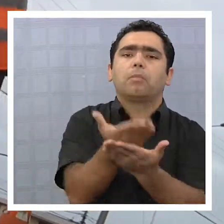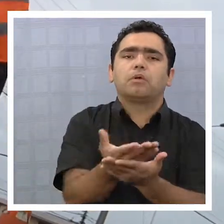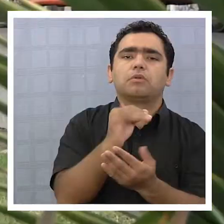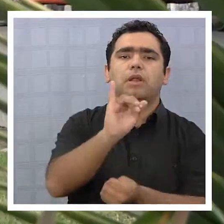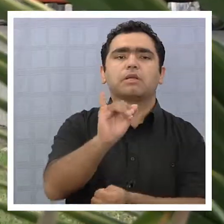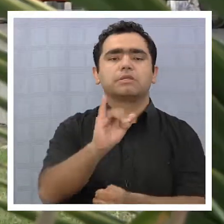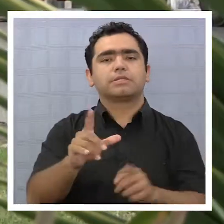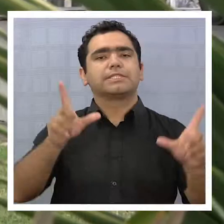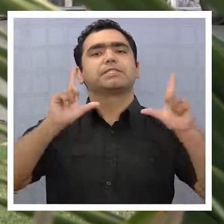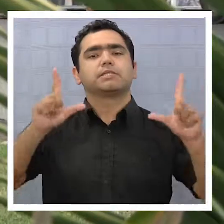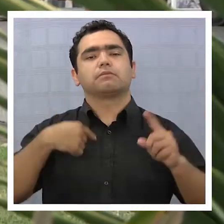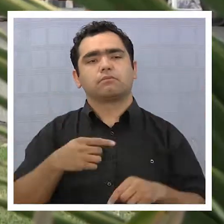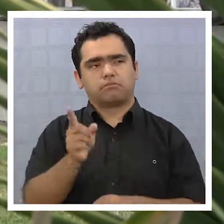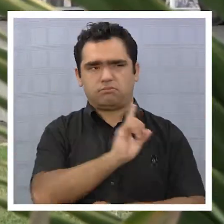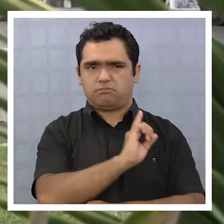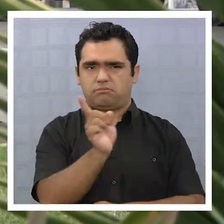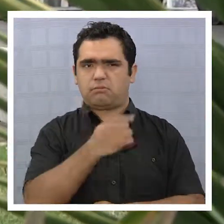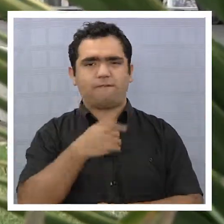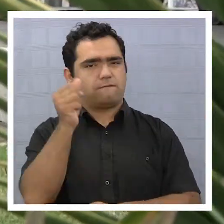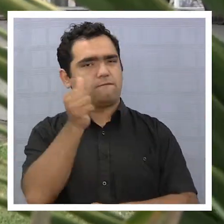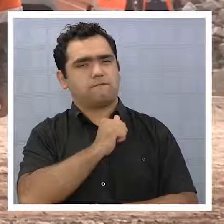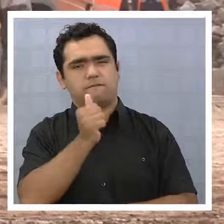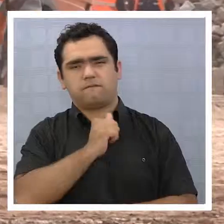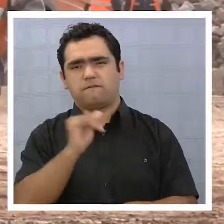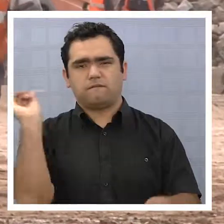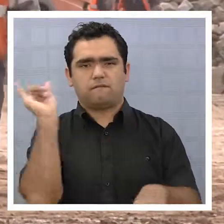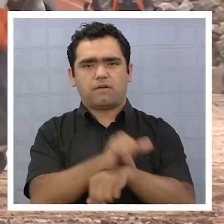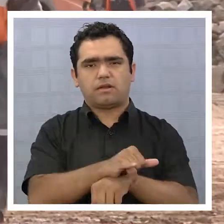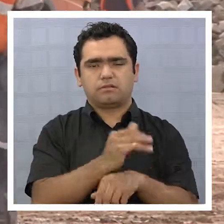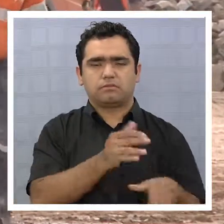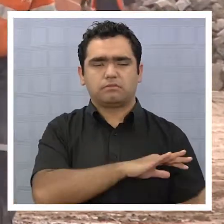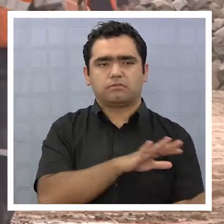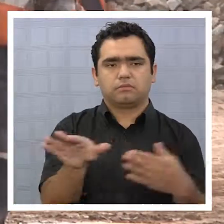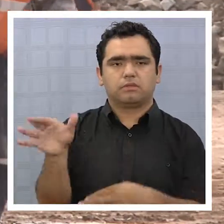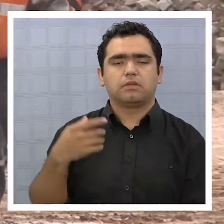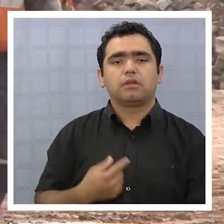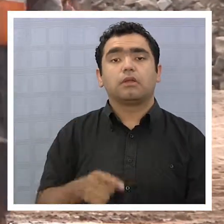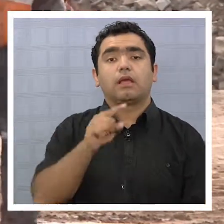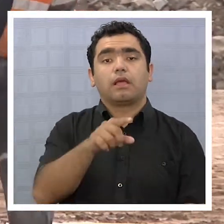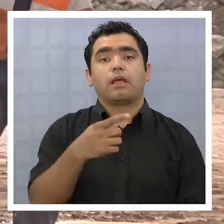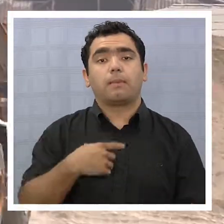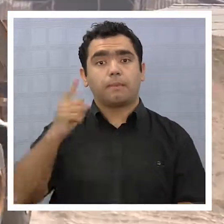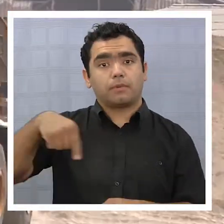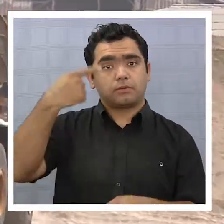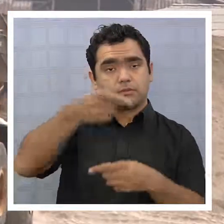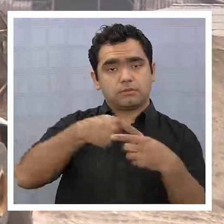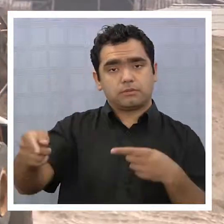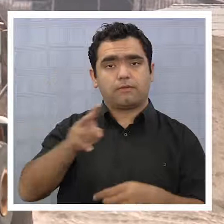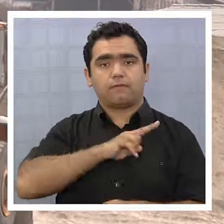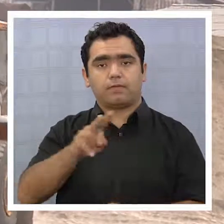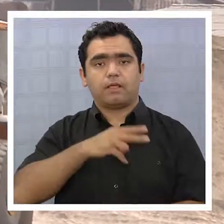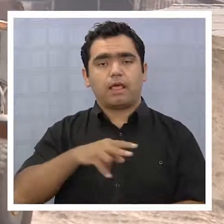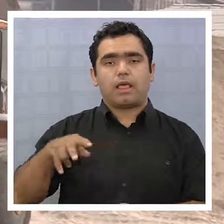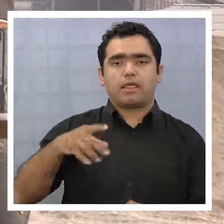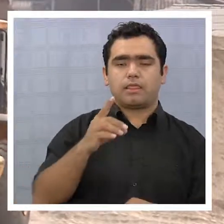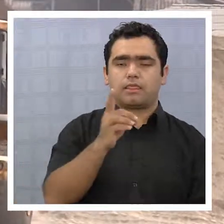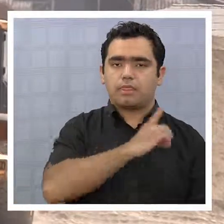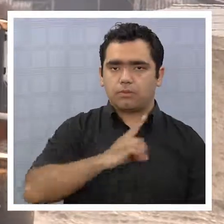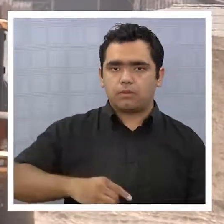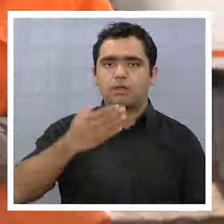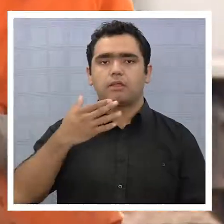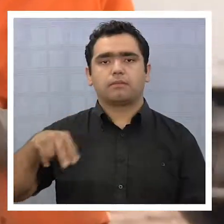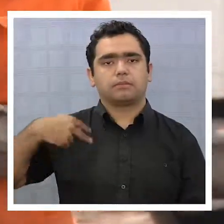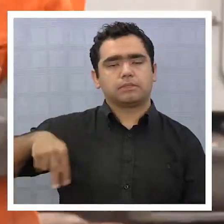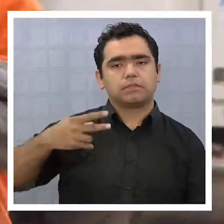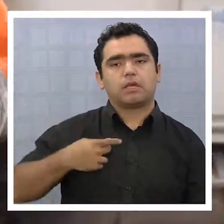hablar de las cosas es falsedad absoluta la próxima semana en valparaíso los diputados y senadores votarán si va o no el